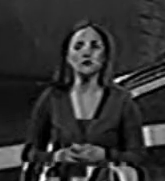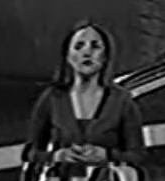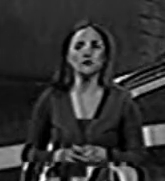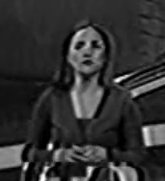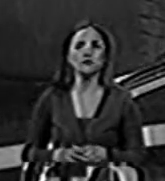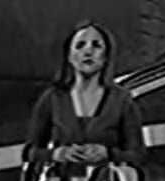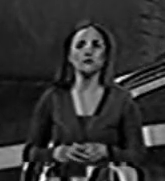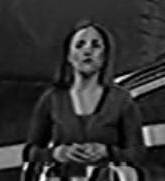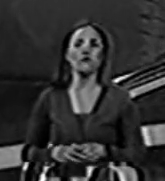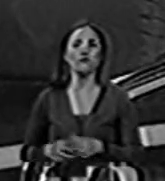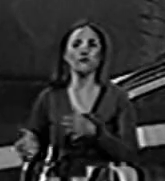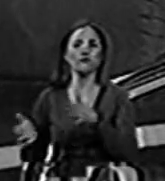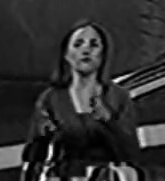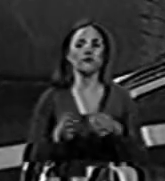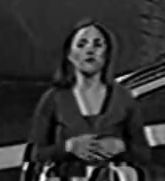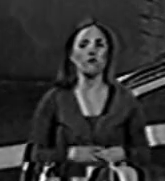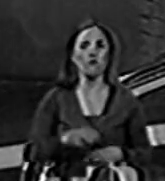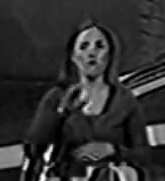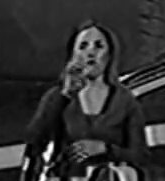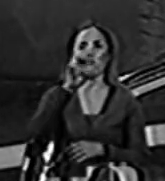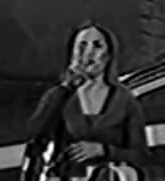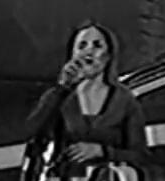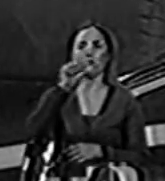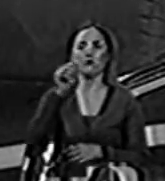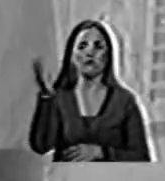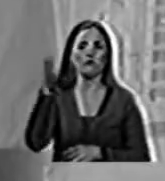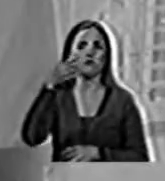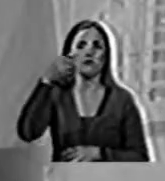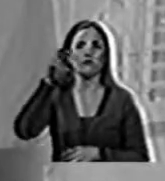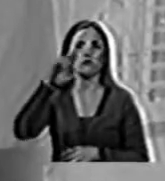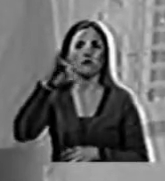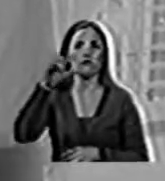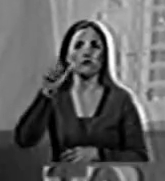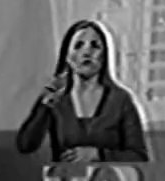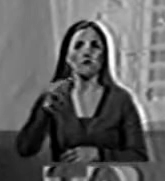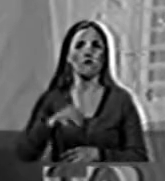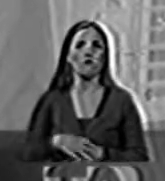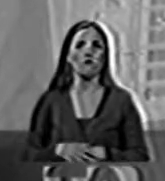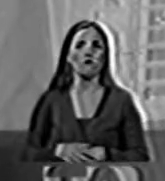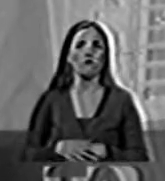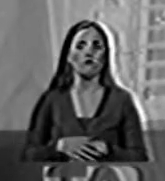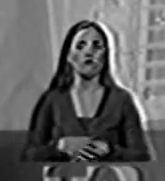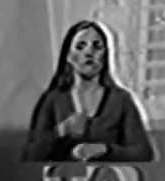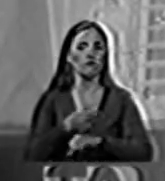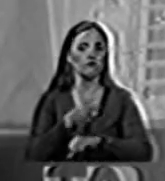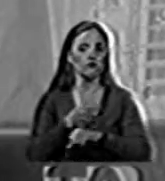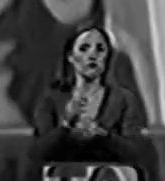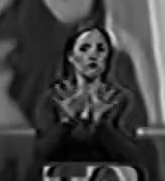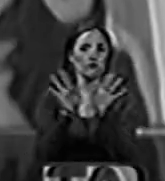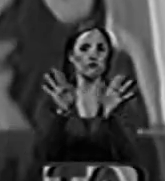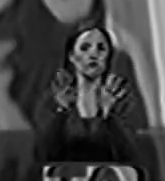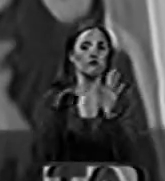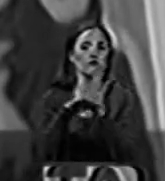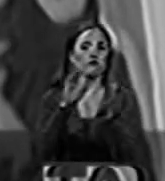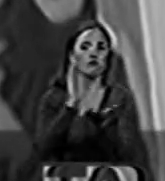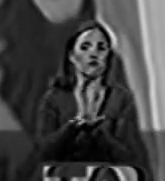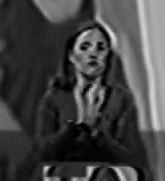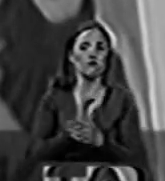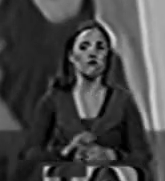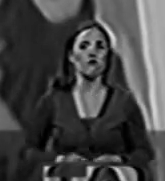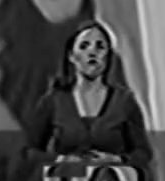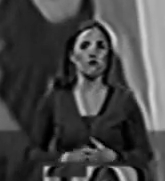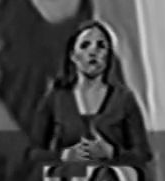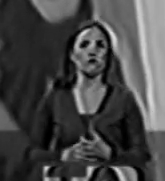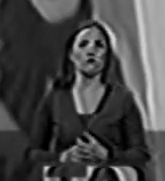del compañero. Eva García asumió este lunes la gerencia general del Banco del Instituto Ecuatoriano de Seguridad Social, BIES, en sustitución